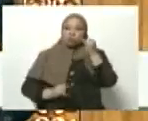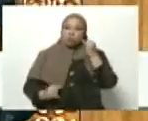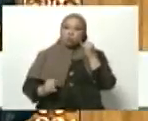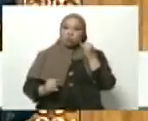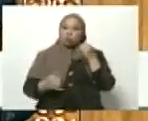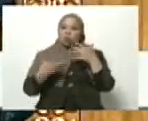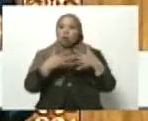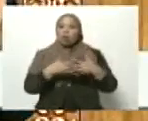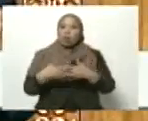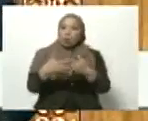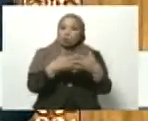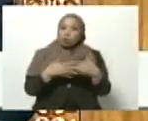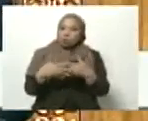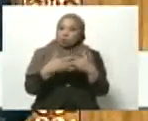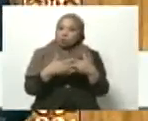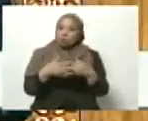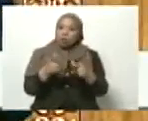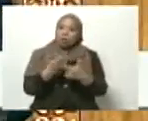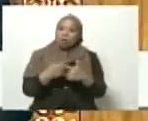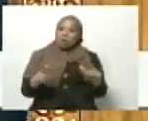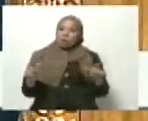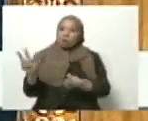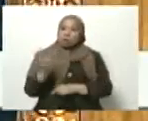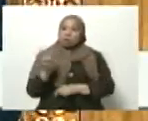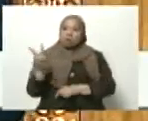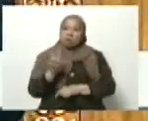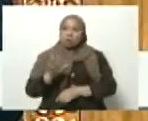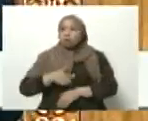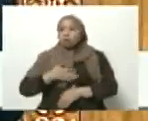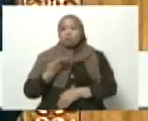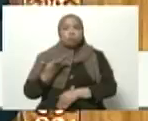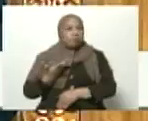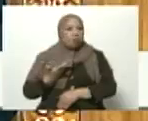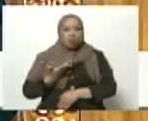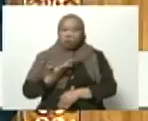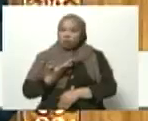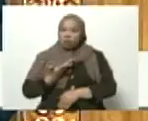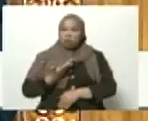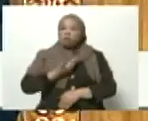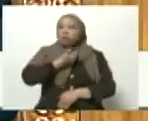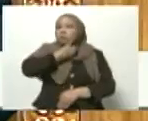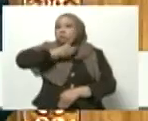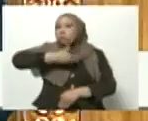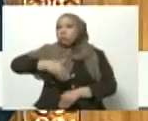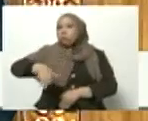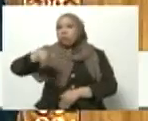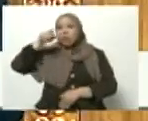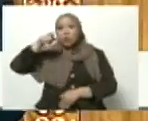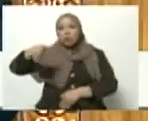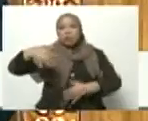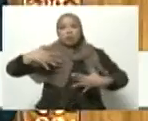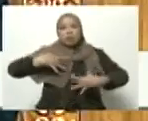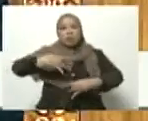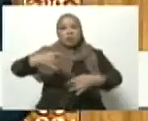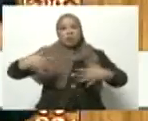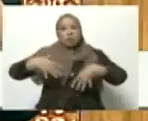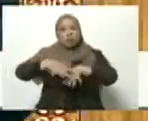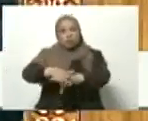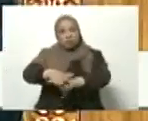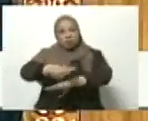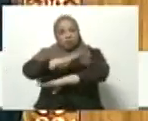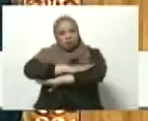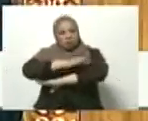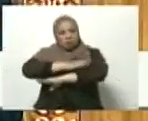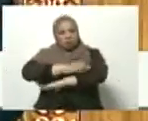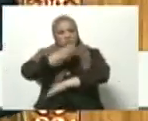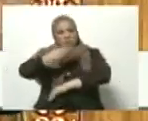Unidos para liberar a Venezuela, pero ellos no iban a poner nada. Él los despreciaba. Dice, esta gente no tiene integridad, no tiene dignidad, no está